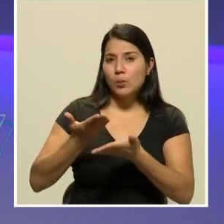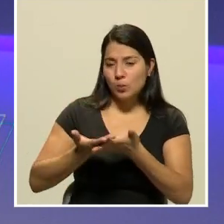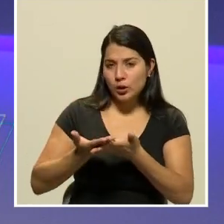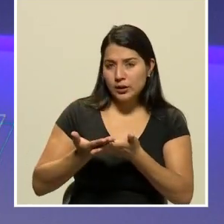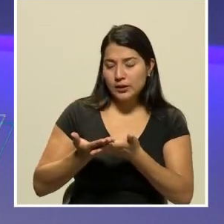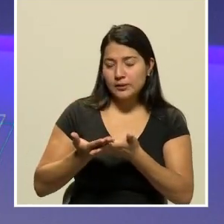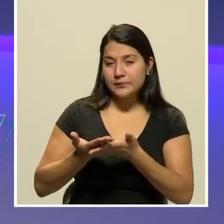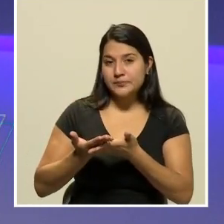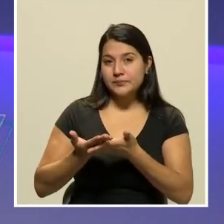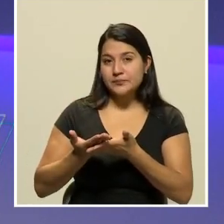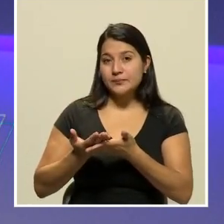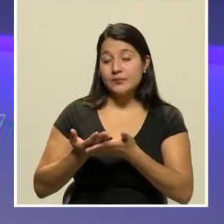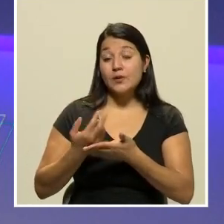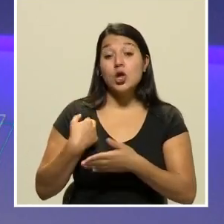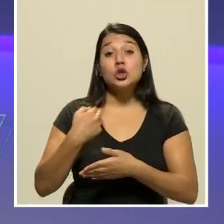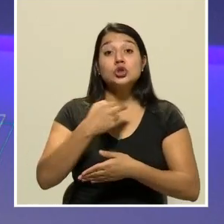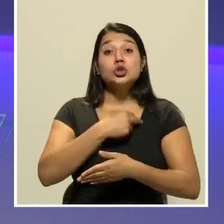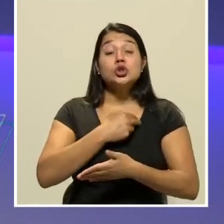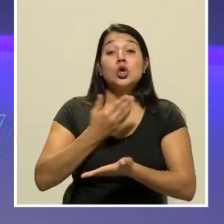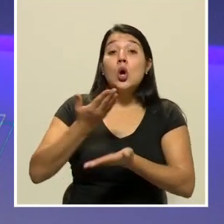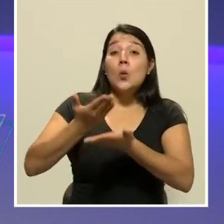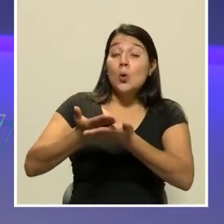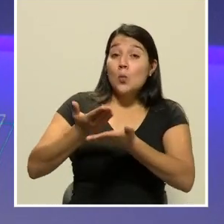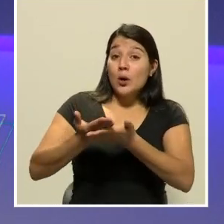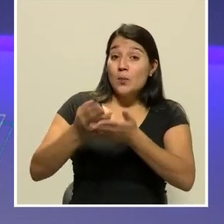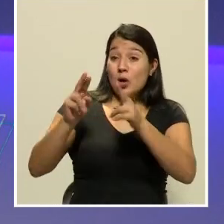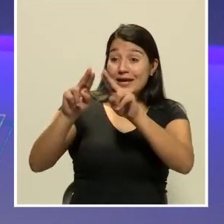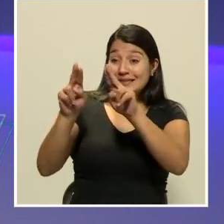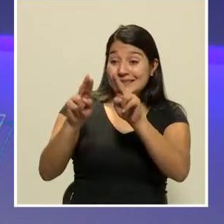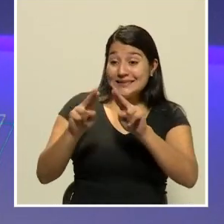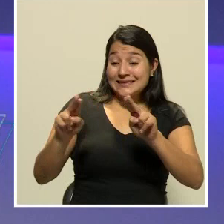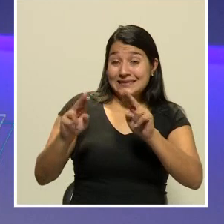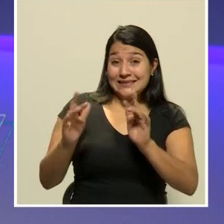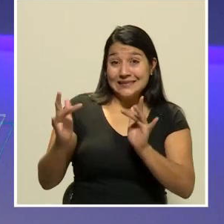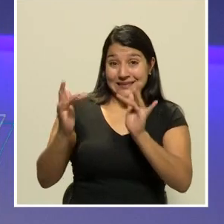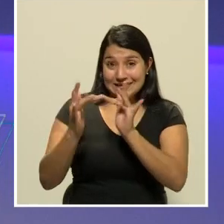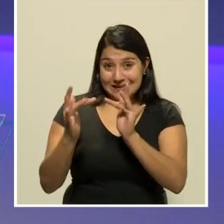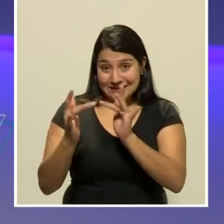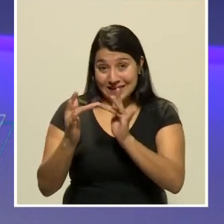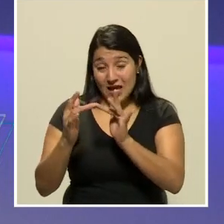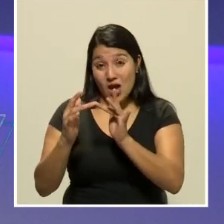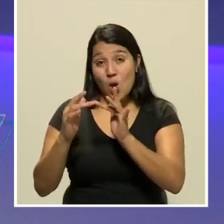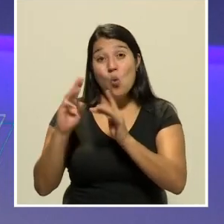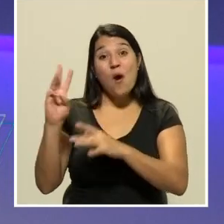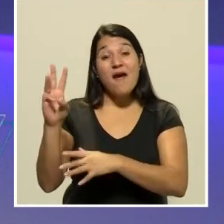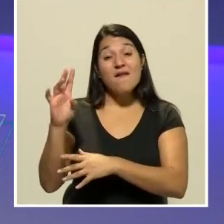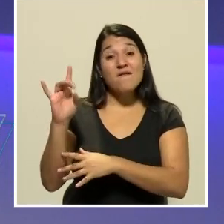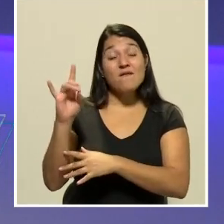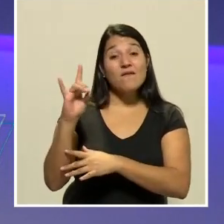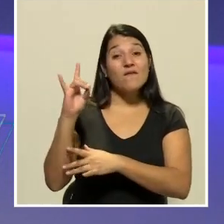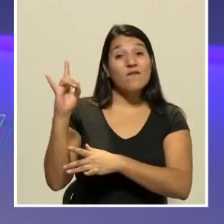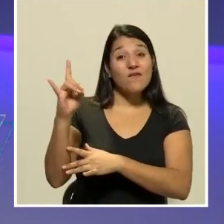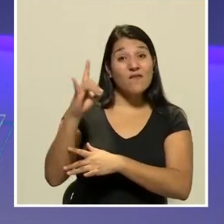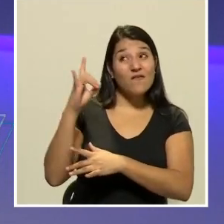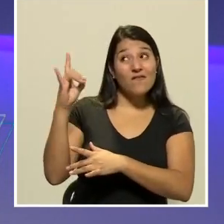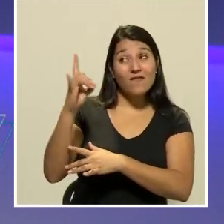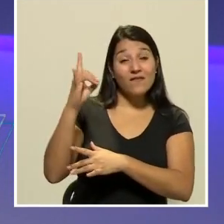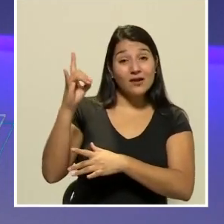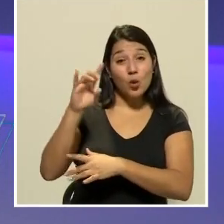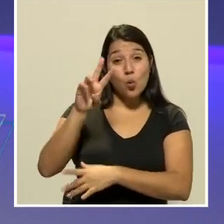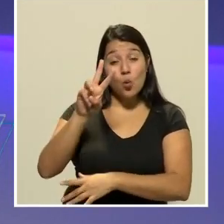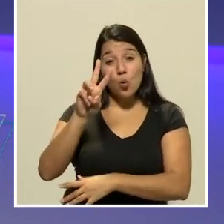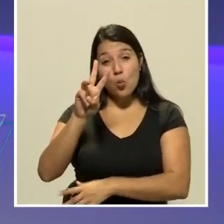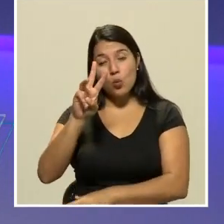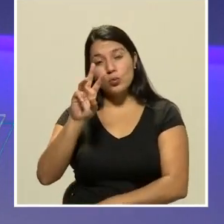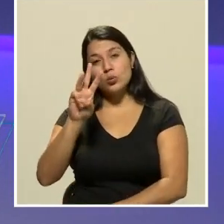que la conectividad campus, el Wi-Fi de la escuela, pueda irradiar